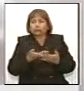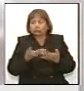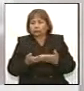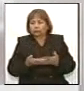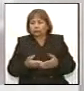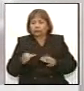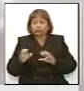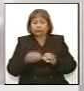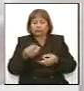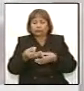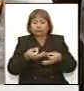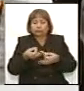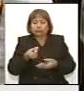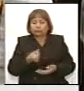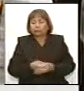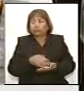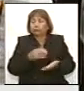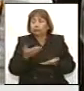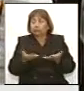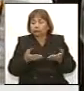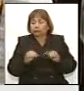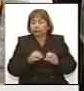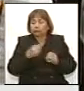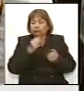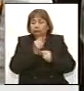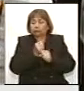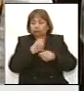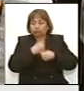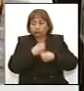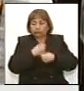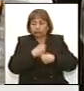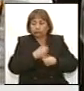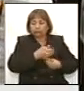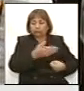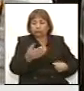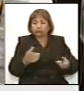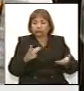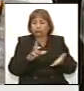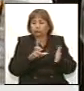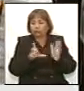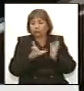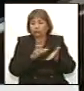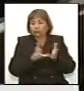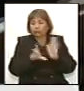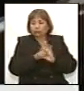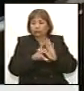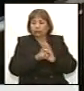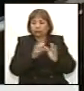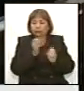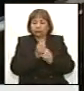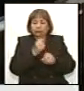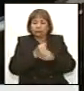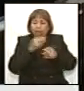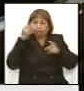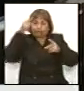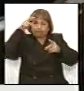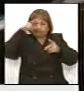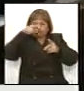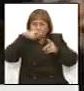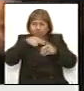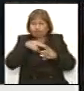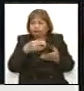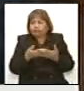actividad económica. Por ello, la elaboración de los proyectos de ley y predictámenes conforman retos